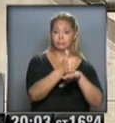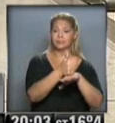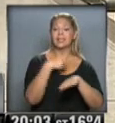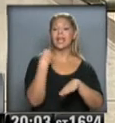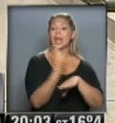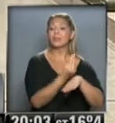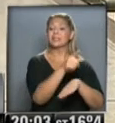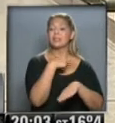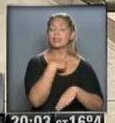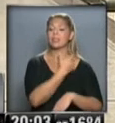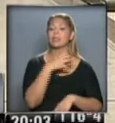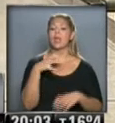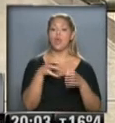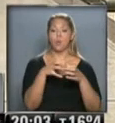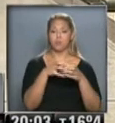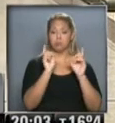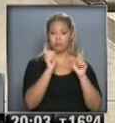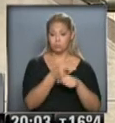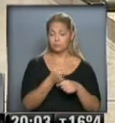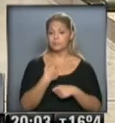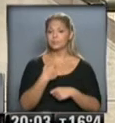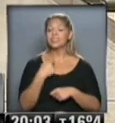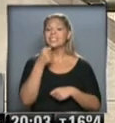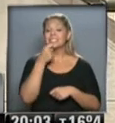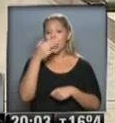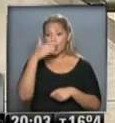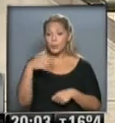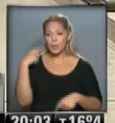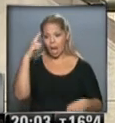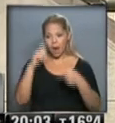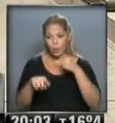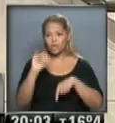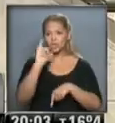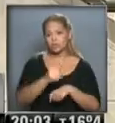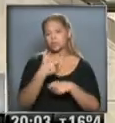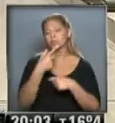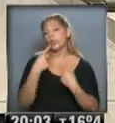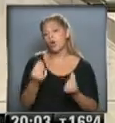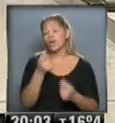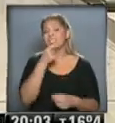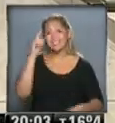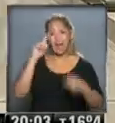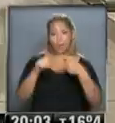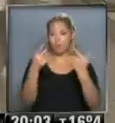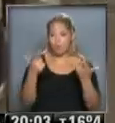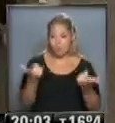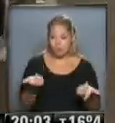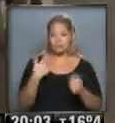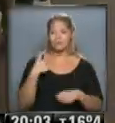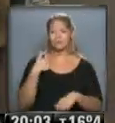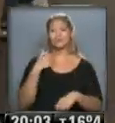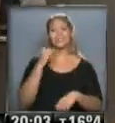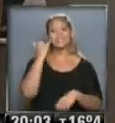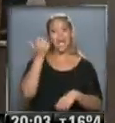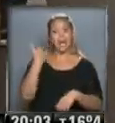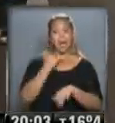bonaerenses brindando las explicaciones y finalmente llegan a un acuerdo o no. De no llegar a un acuerdo, los docentes ya anticiparon